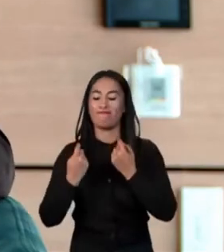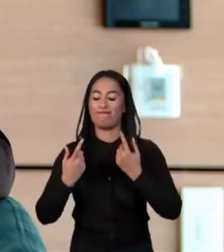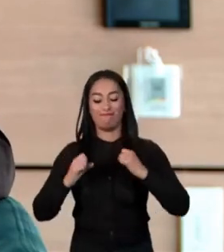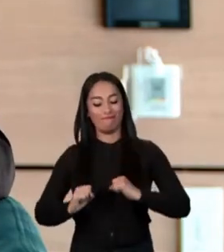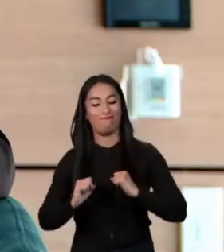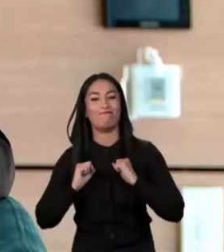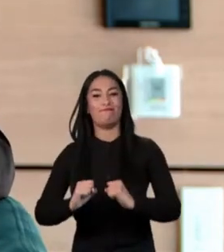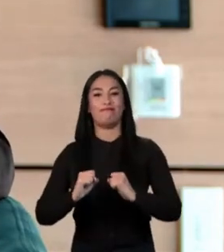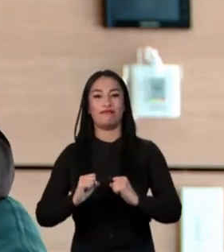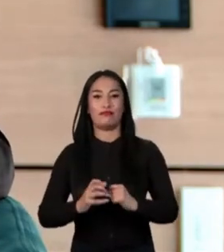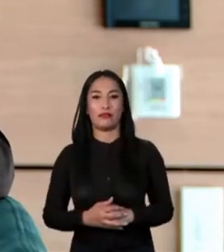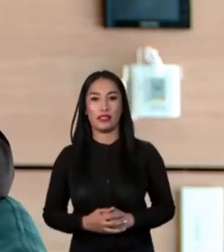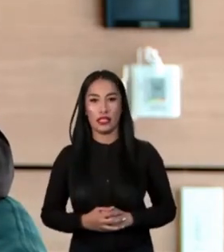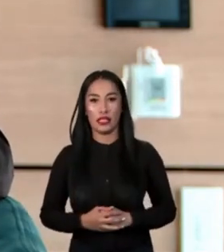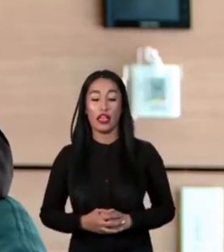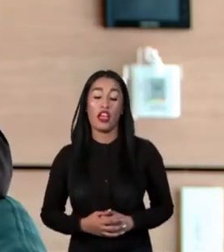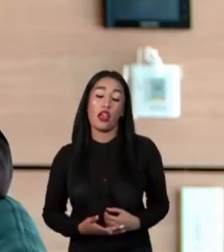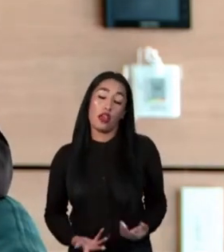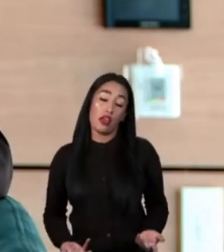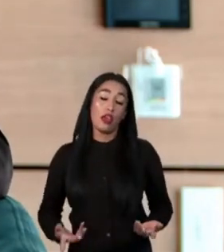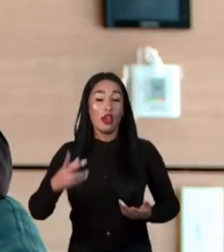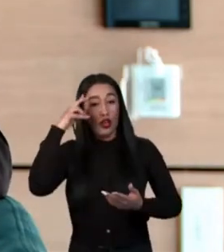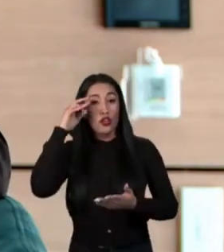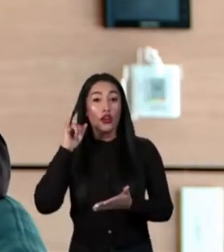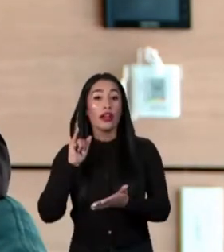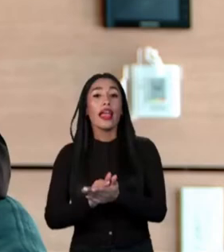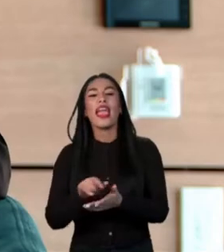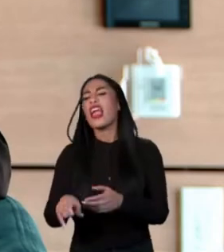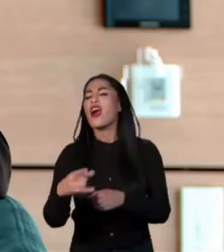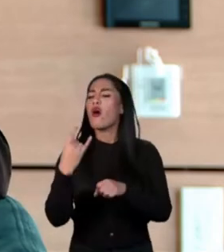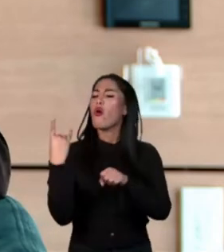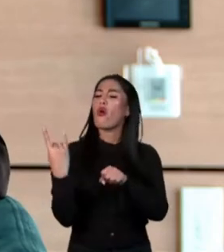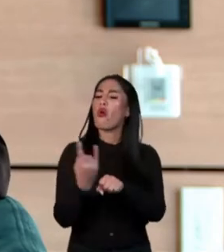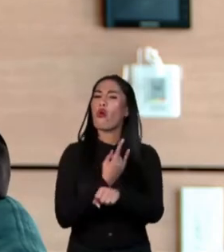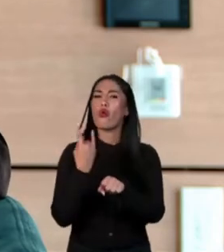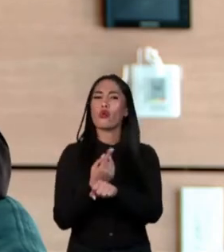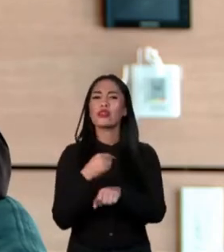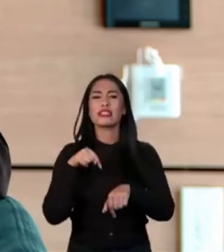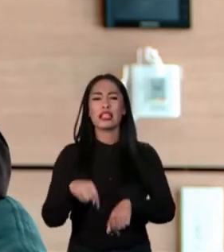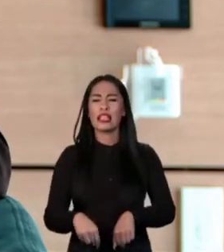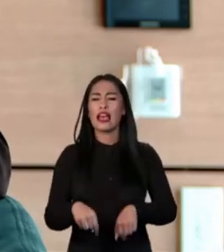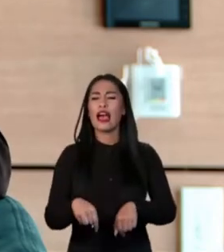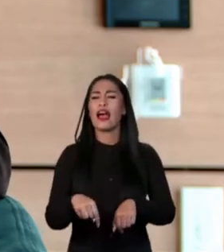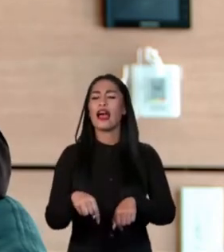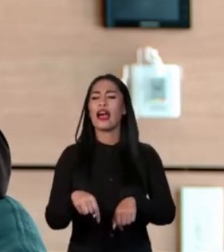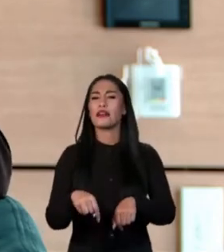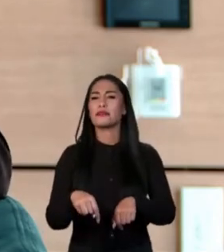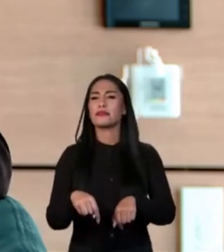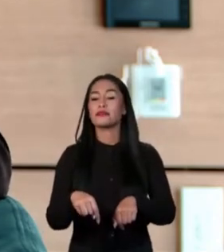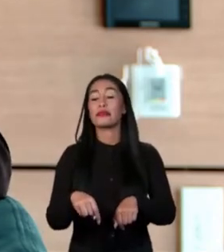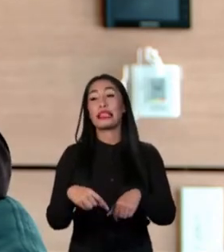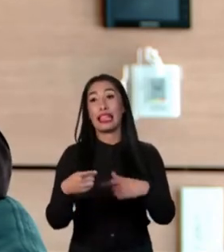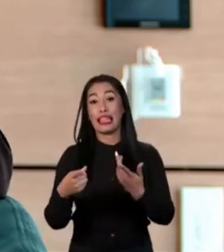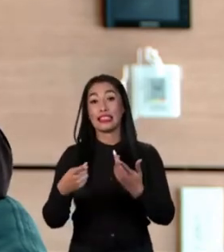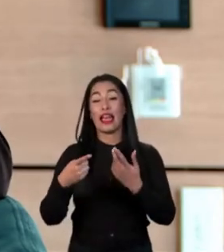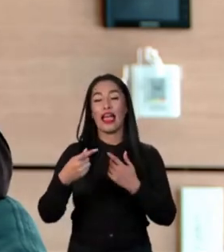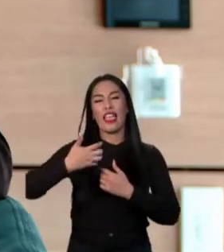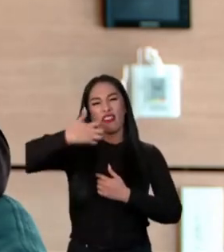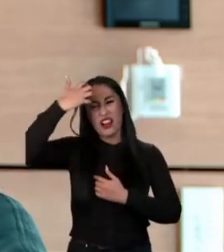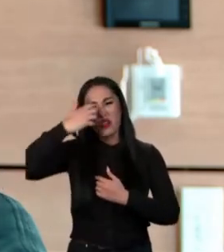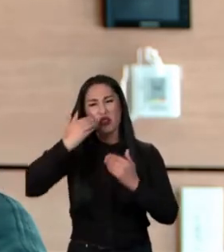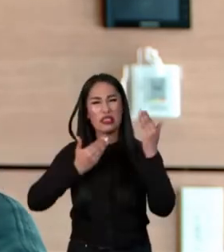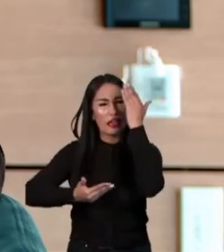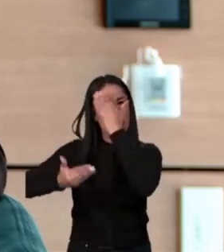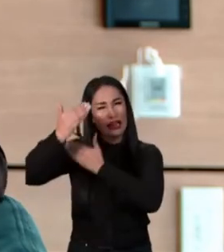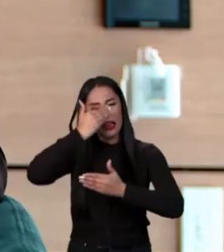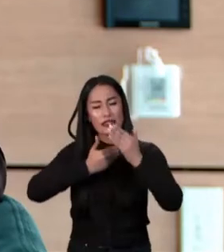personalmente creo que que el uso que le tenemos que dar a este marco depende de cada una de nosotros pero para que sea